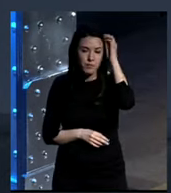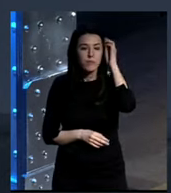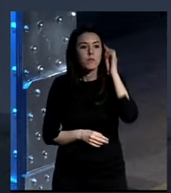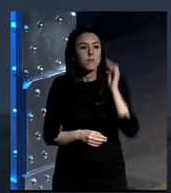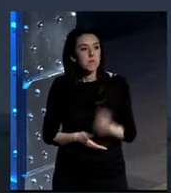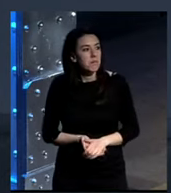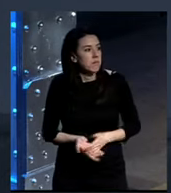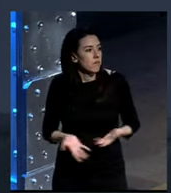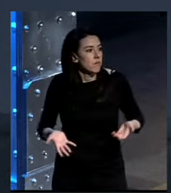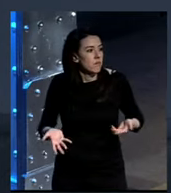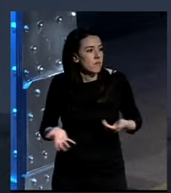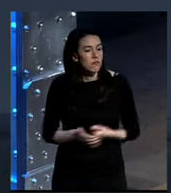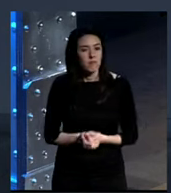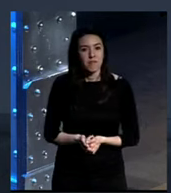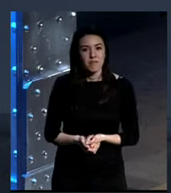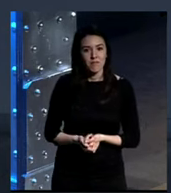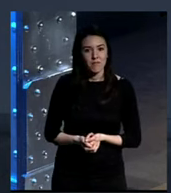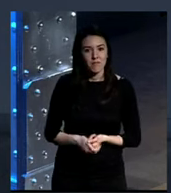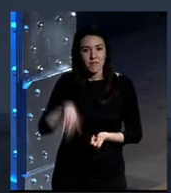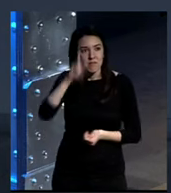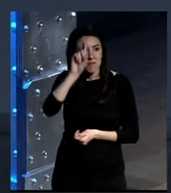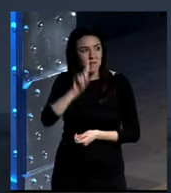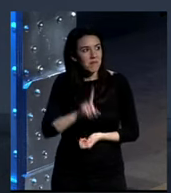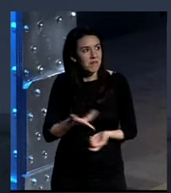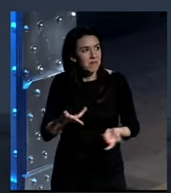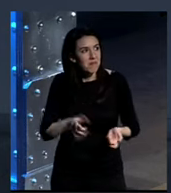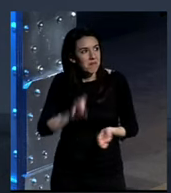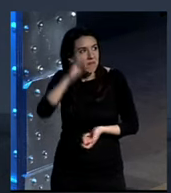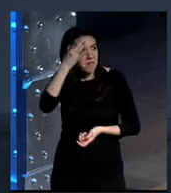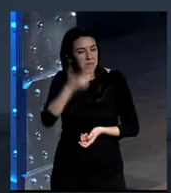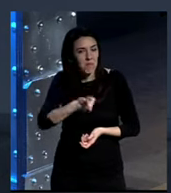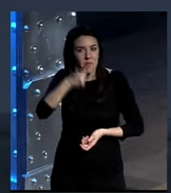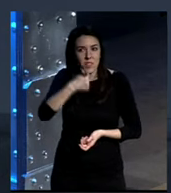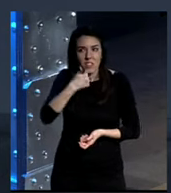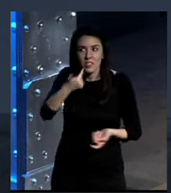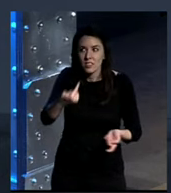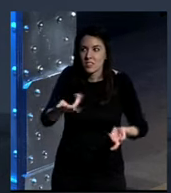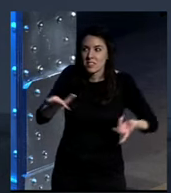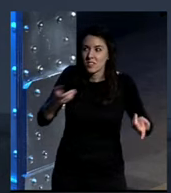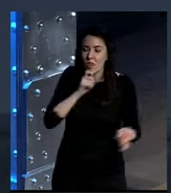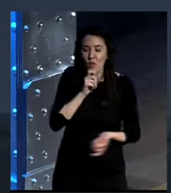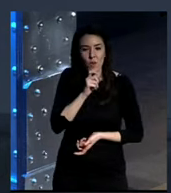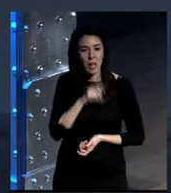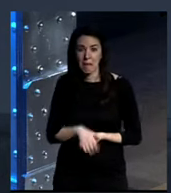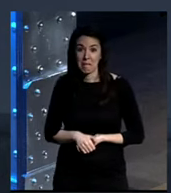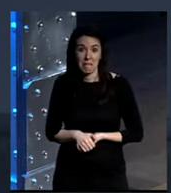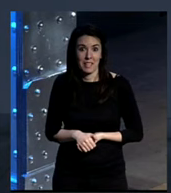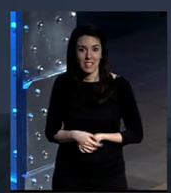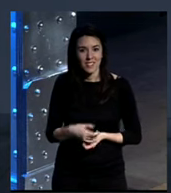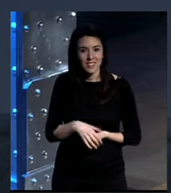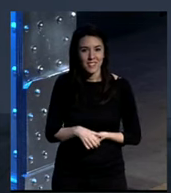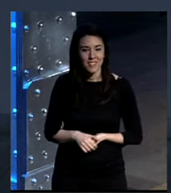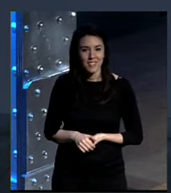No sé, no se me ocurre nada más que decirles.